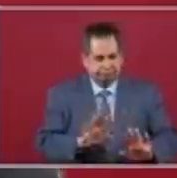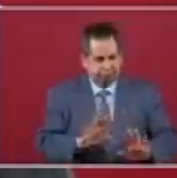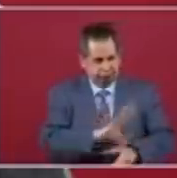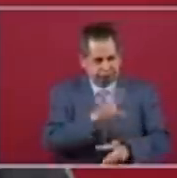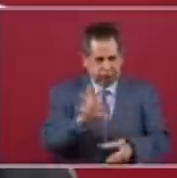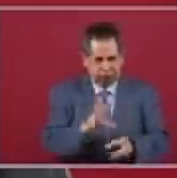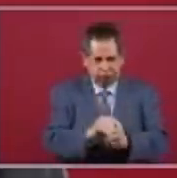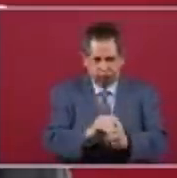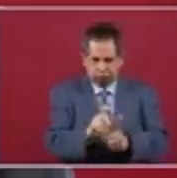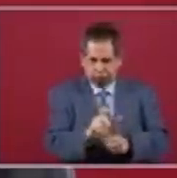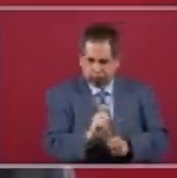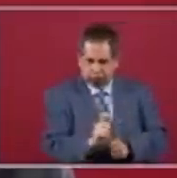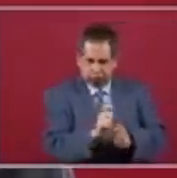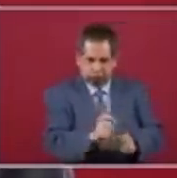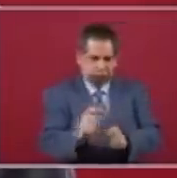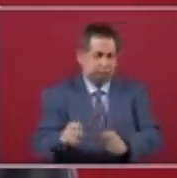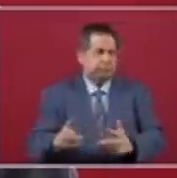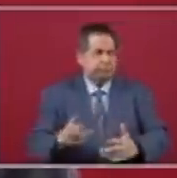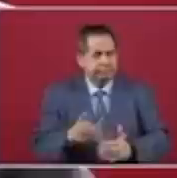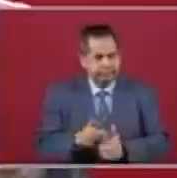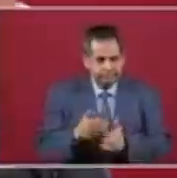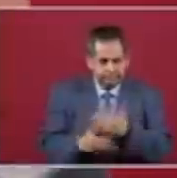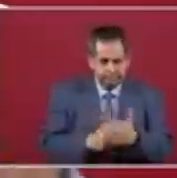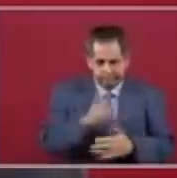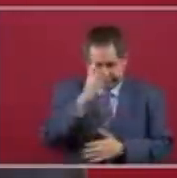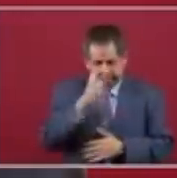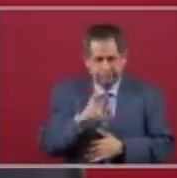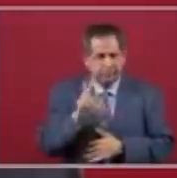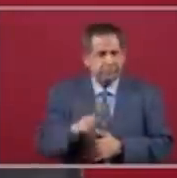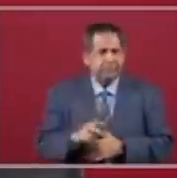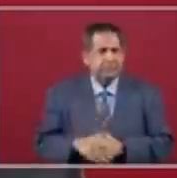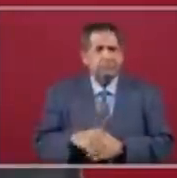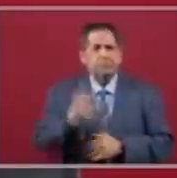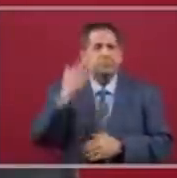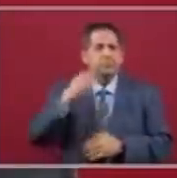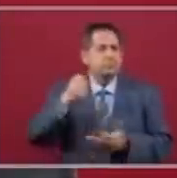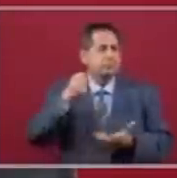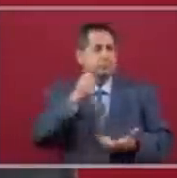Es una especie, con todo respeto, de las bolsas de moches